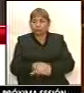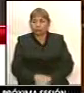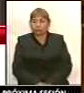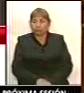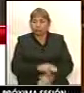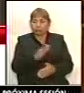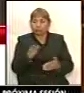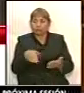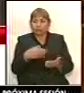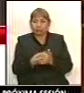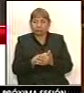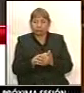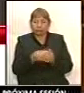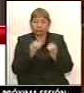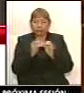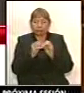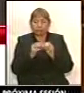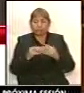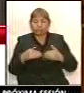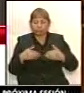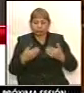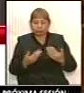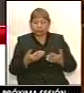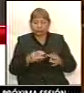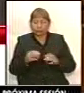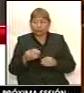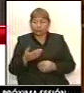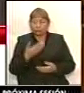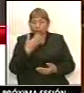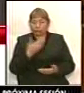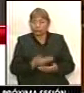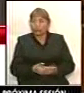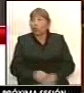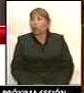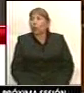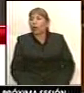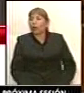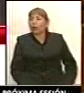toda la solución que se puede dar a nivel nacional, Presidenta. Muchas gracias.